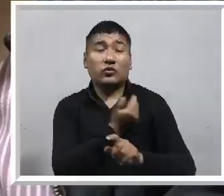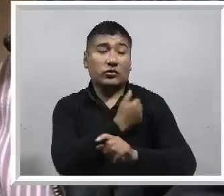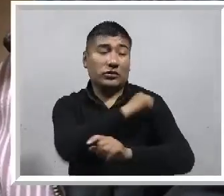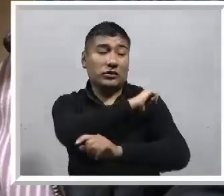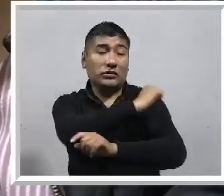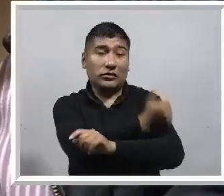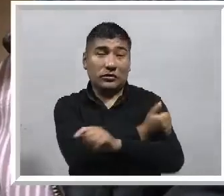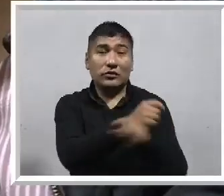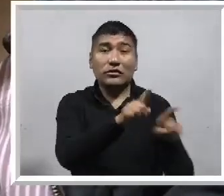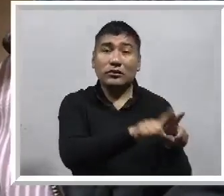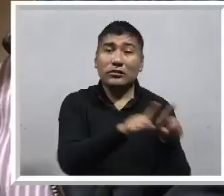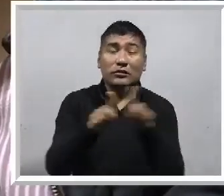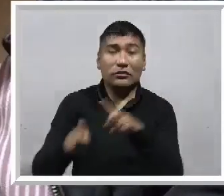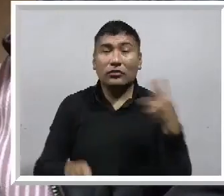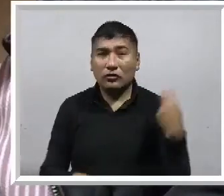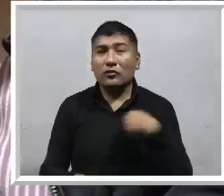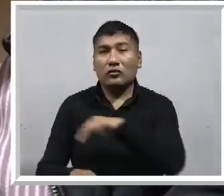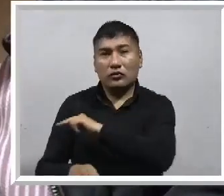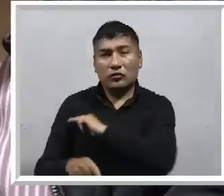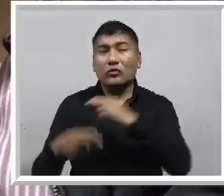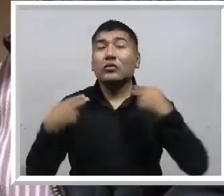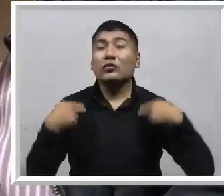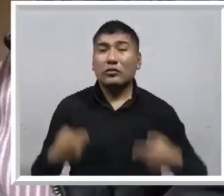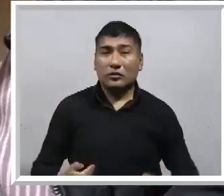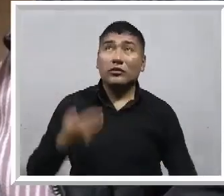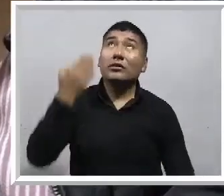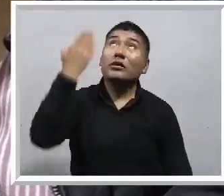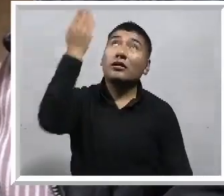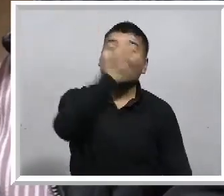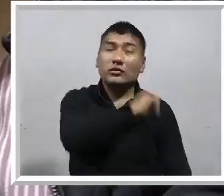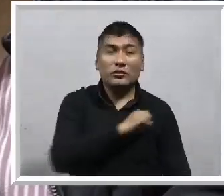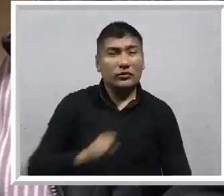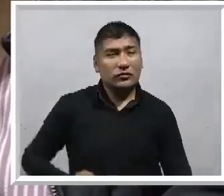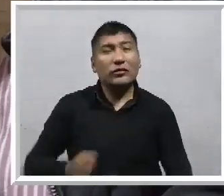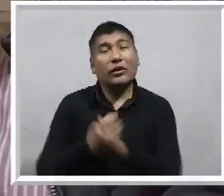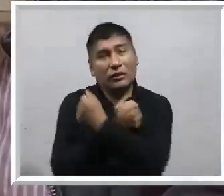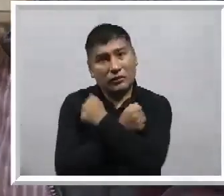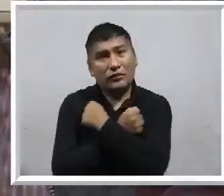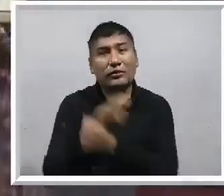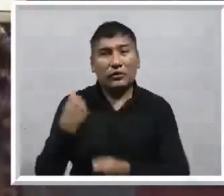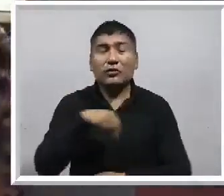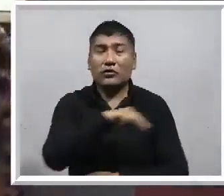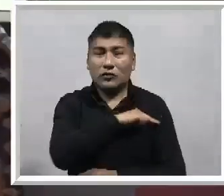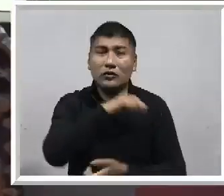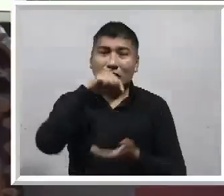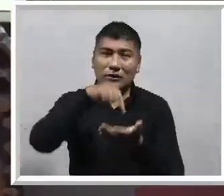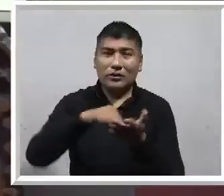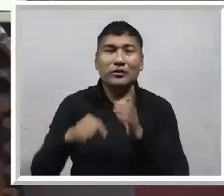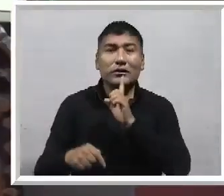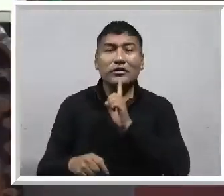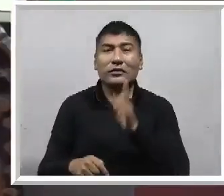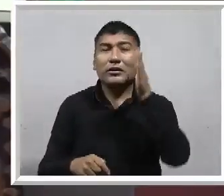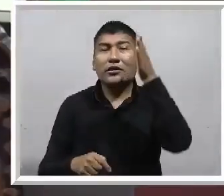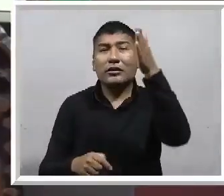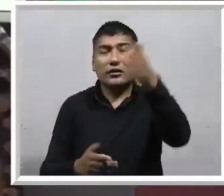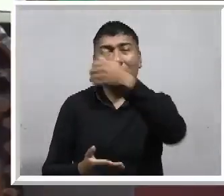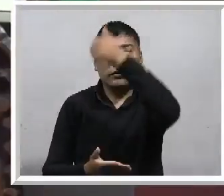también de nosotros hermanos el Señor nos quiere nos ama que así sea Amén